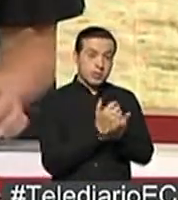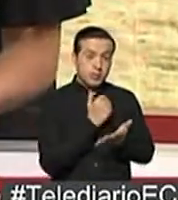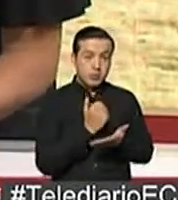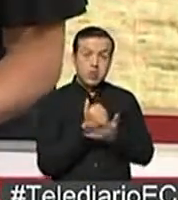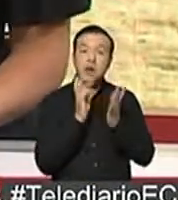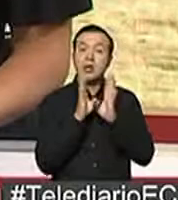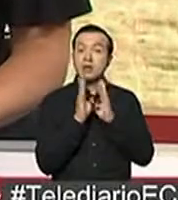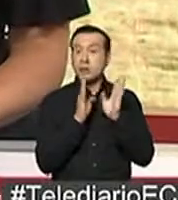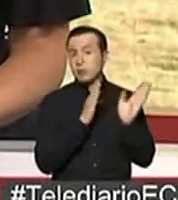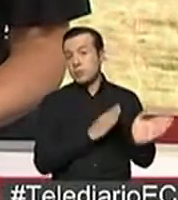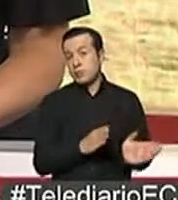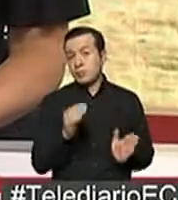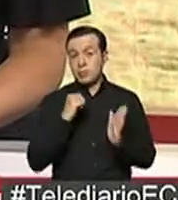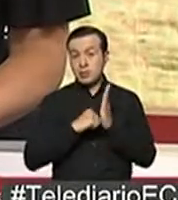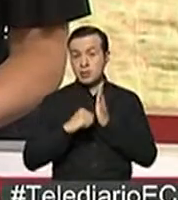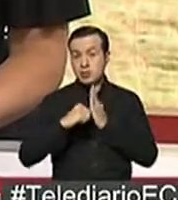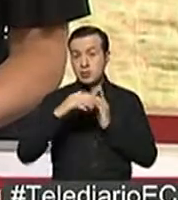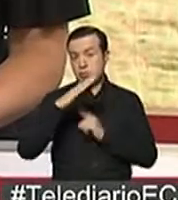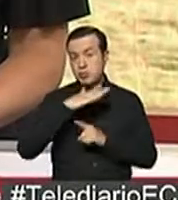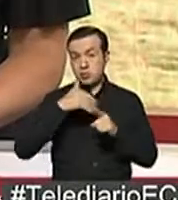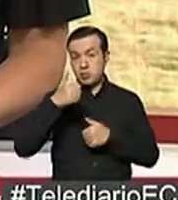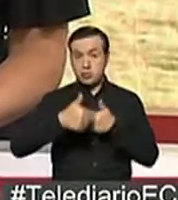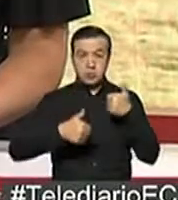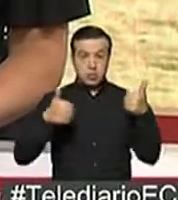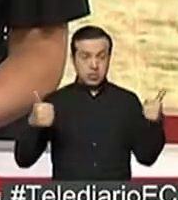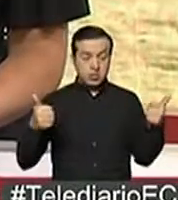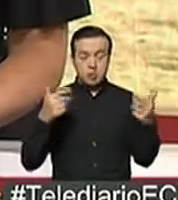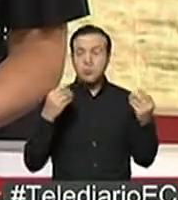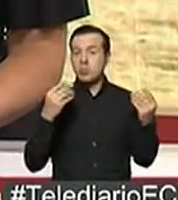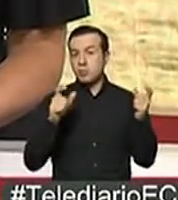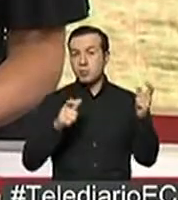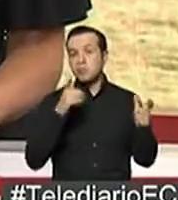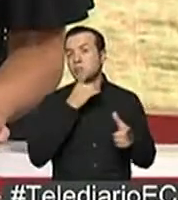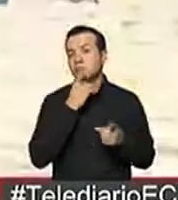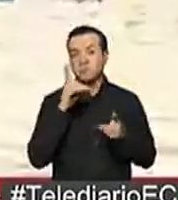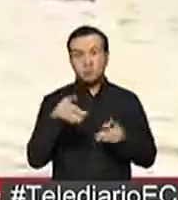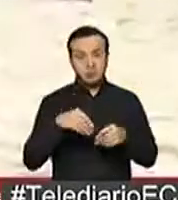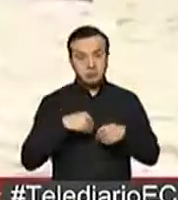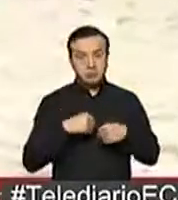evento organizado por el Ministerio del Ambiente y autoridades locales tuvo buena acogida.